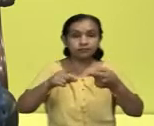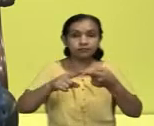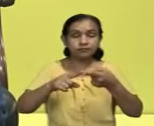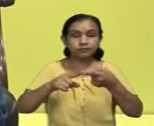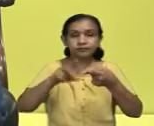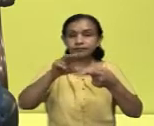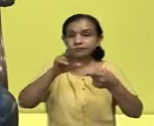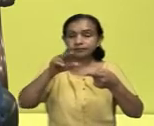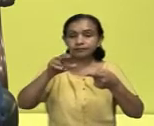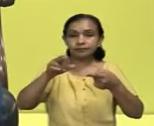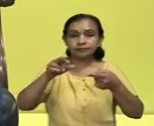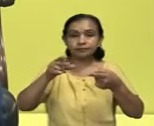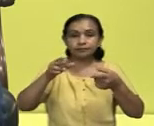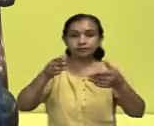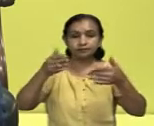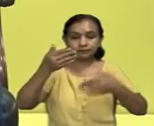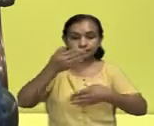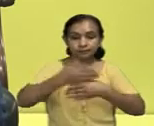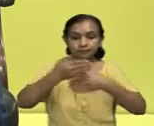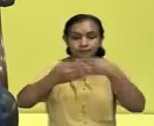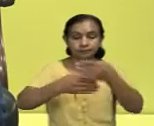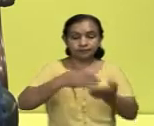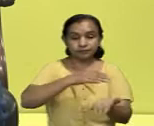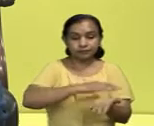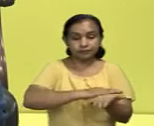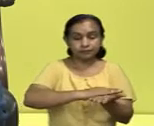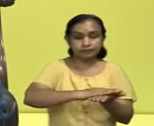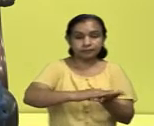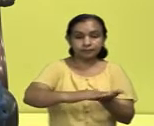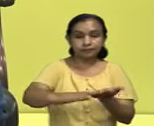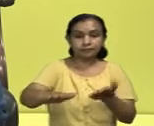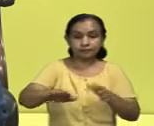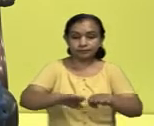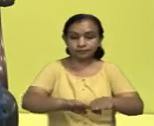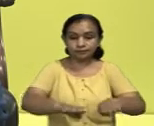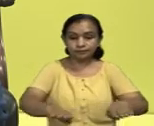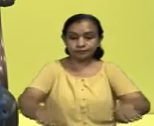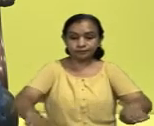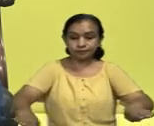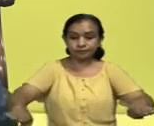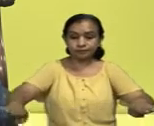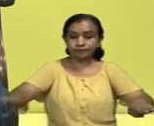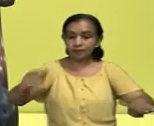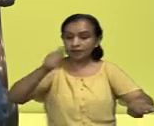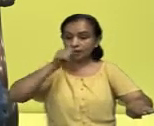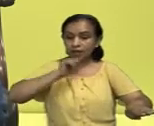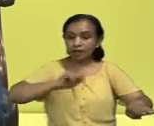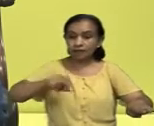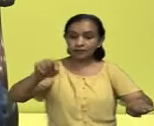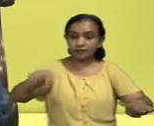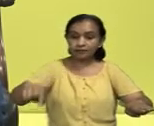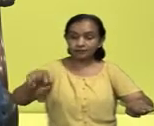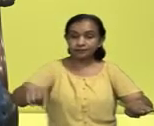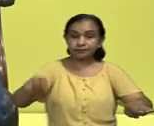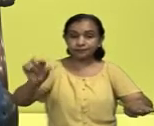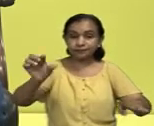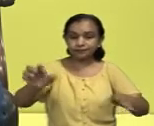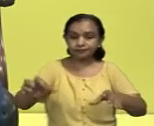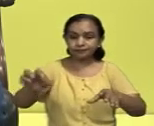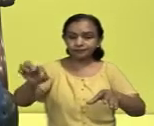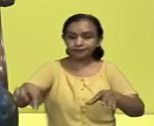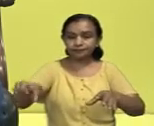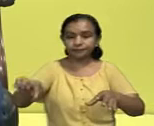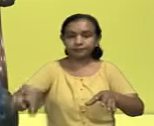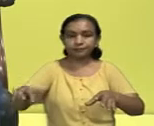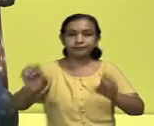mismo concreto, cuando nosotros asfaltamos nuestro hogar o nuestro porche. Quedó mal. Exacto, quedó un mal hueco. Nivelado. Sí, quedó un hueco y eso es